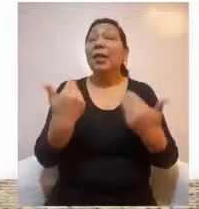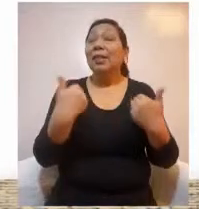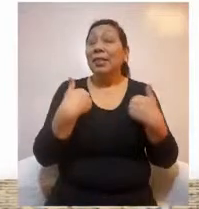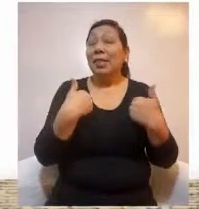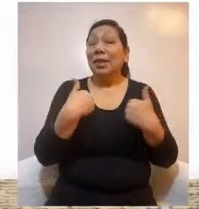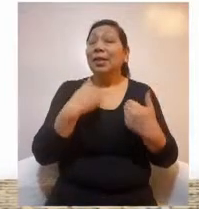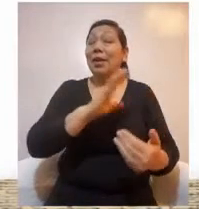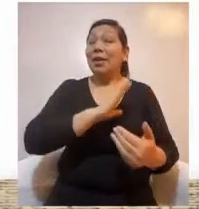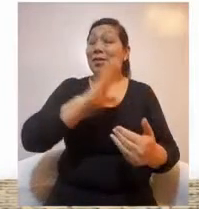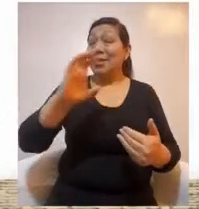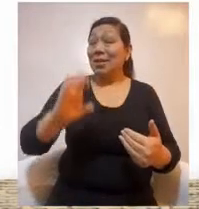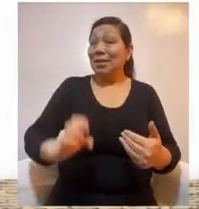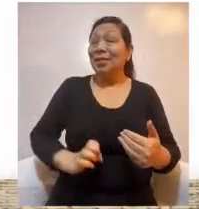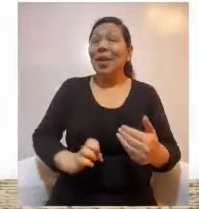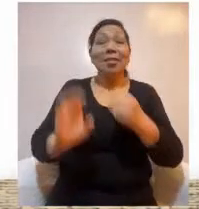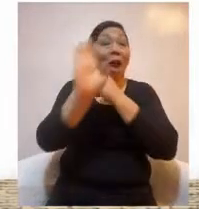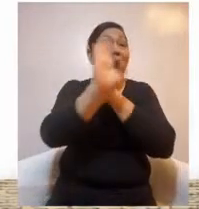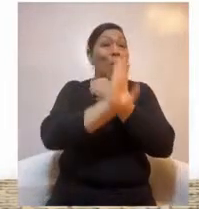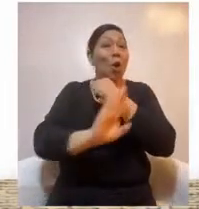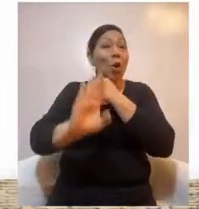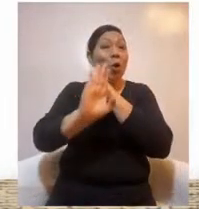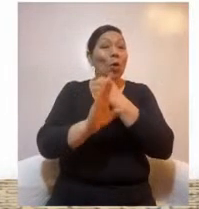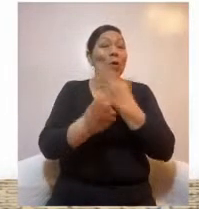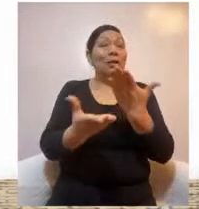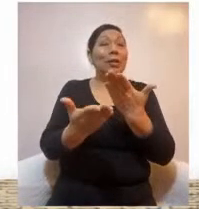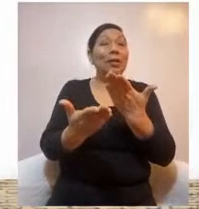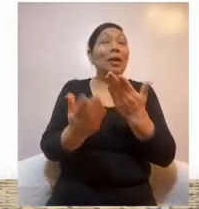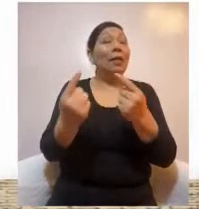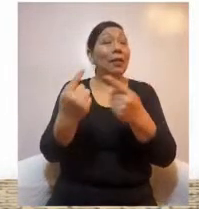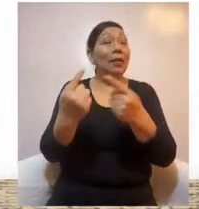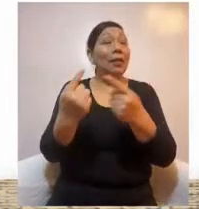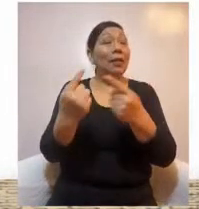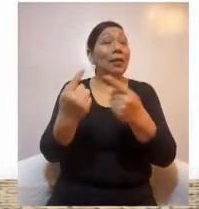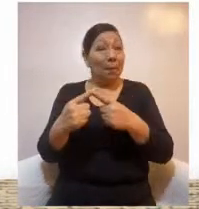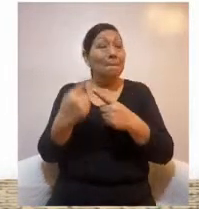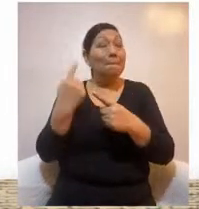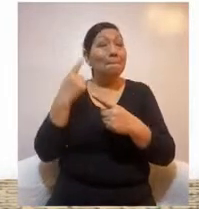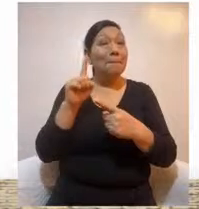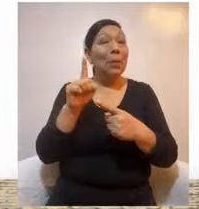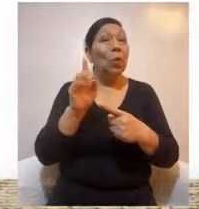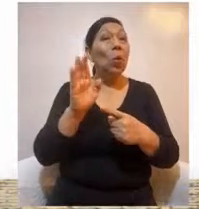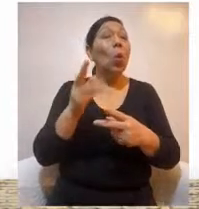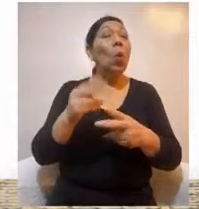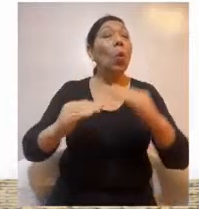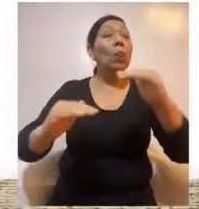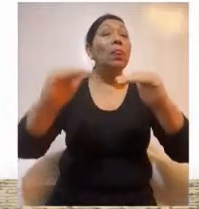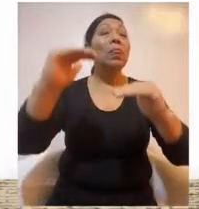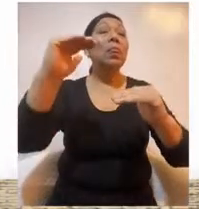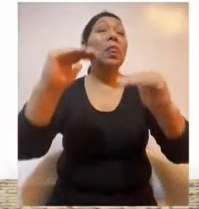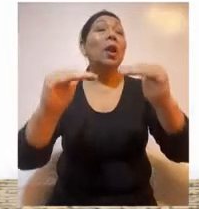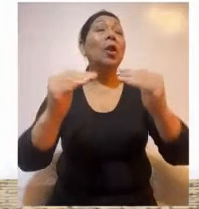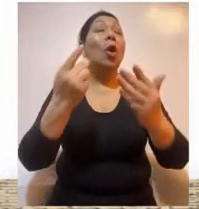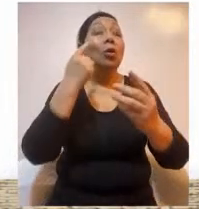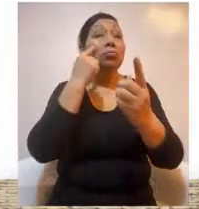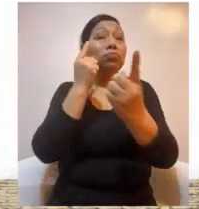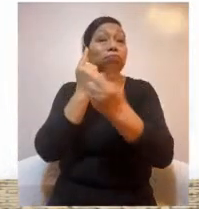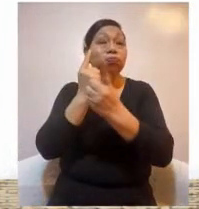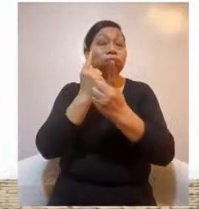que corresponde al Estado garantizar tutelas diferentes para situaciones desiguales,